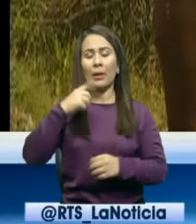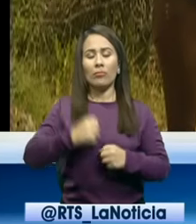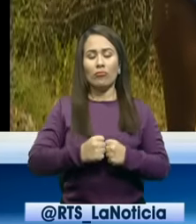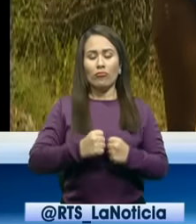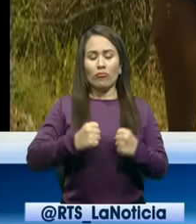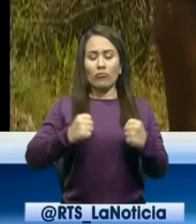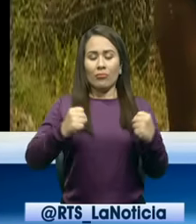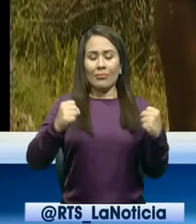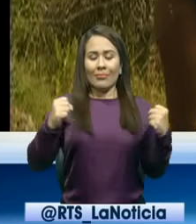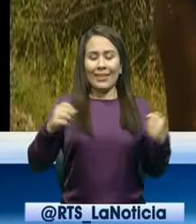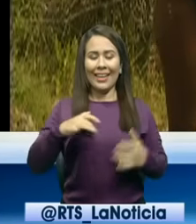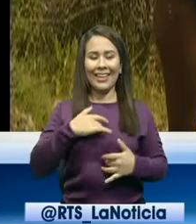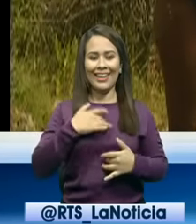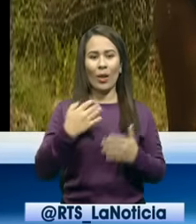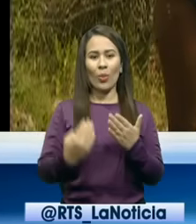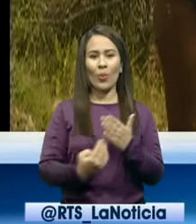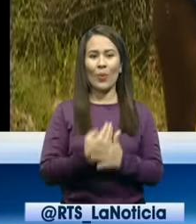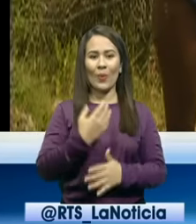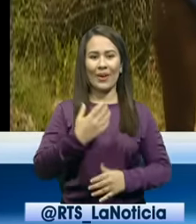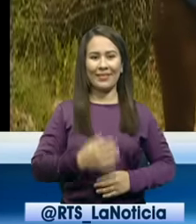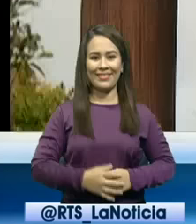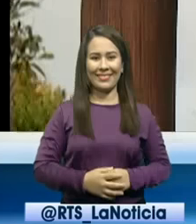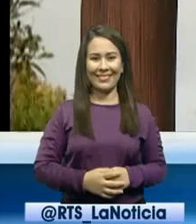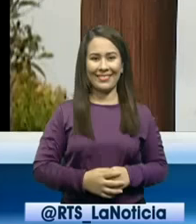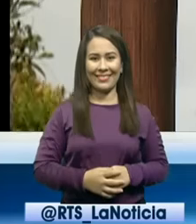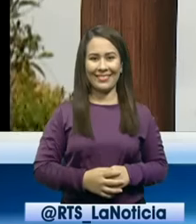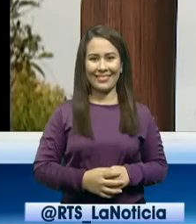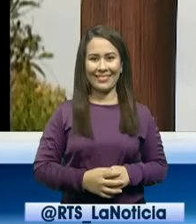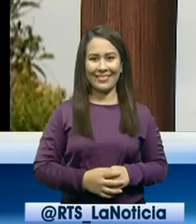energizar y renovar nuestras energías.